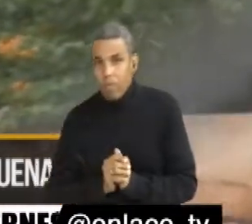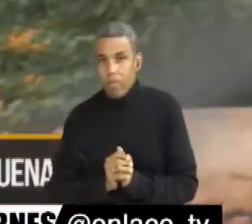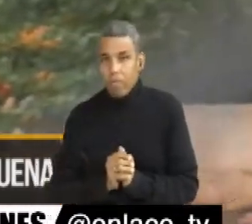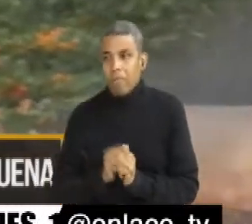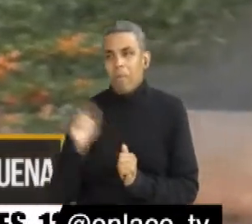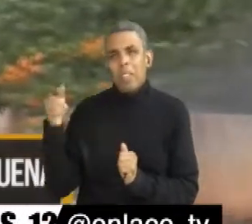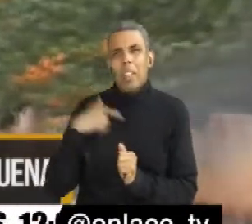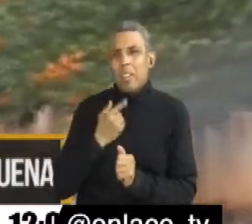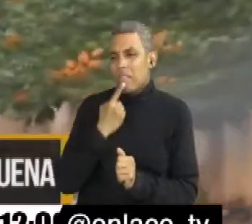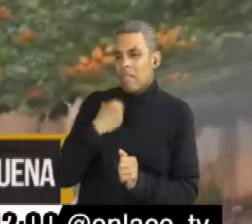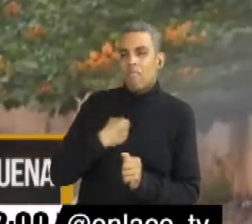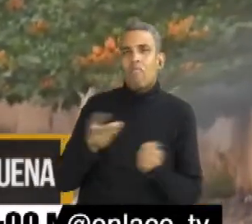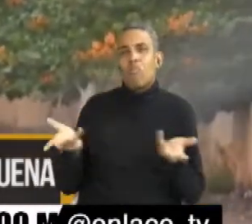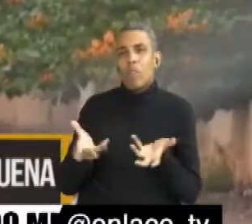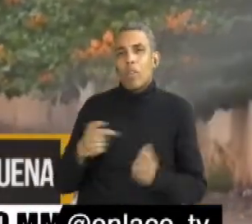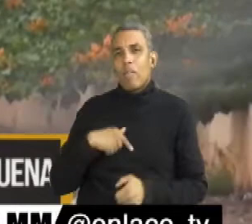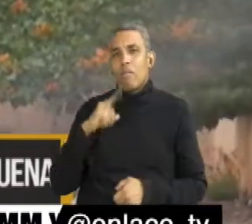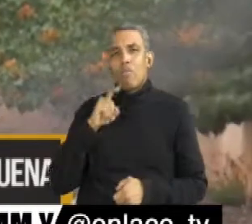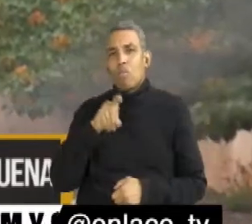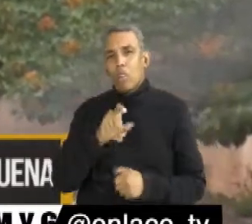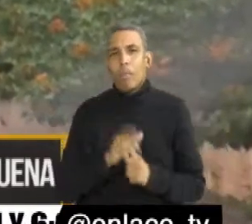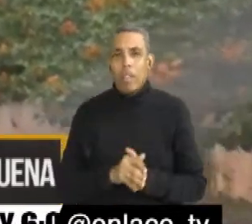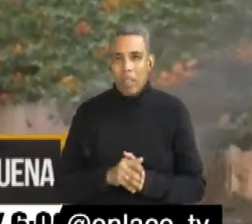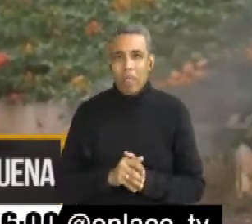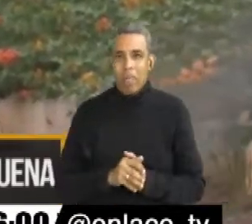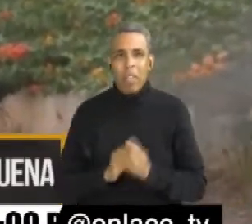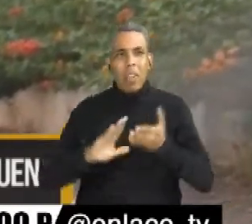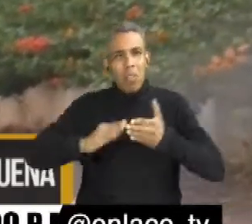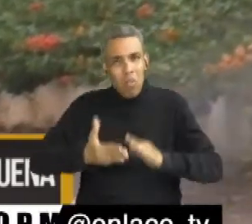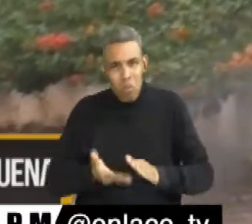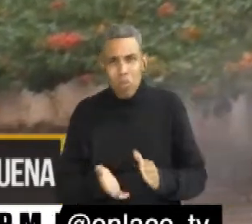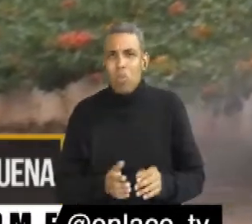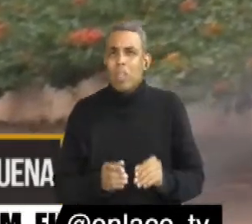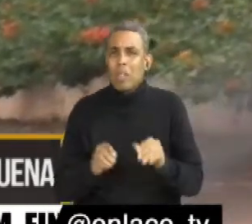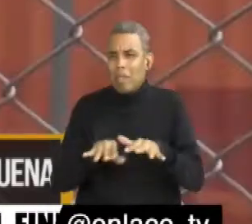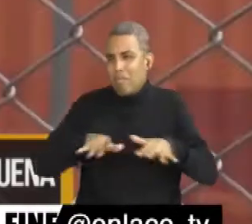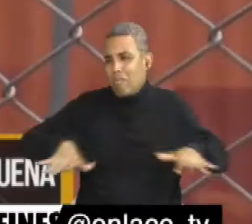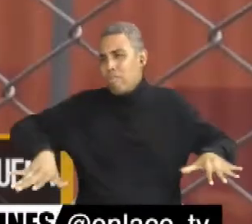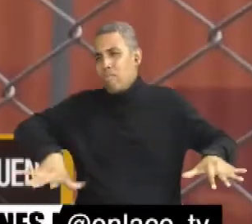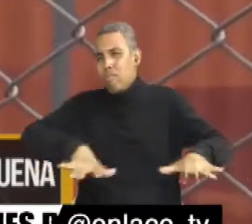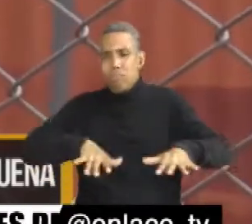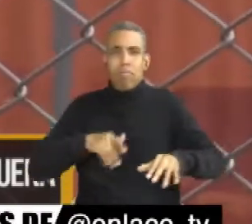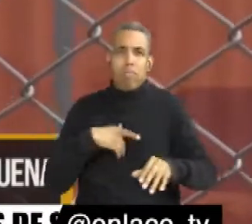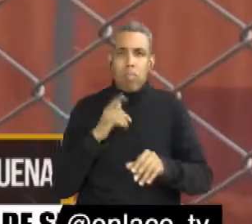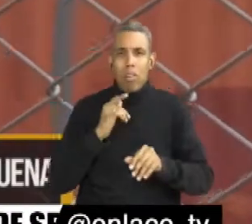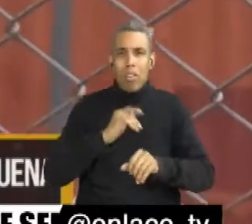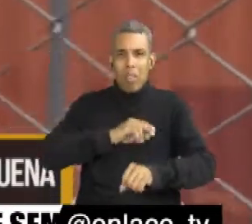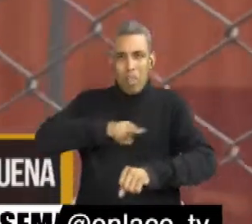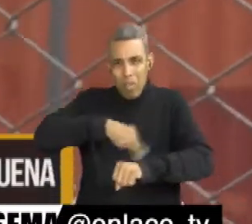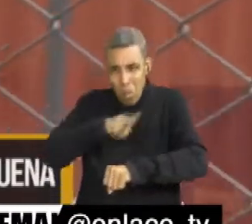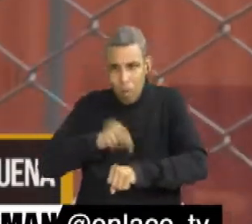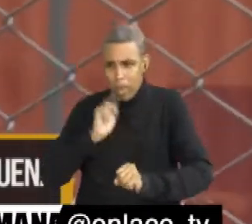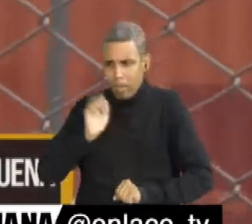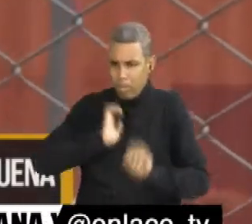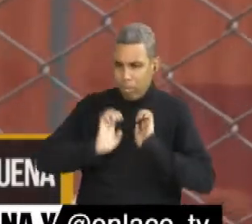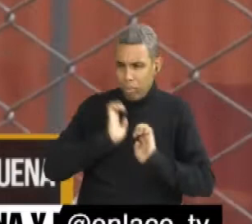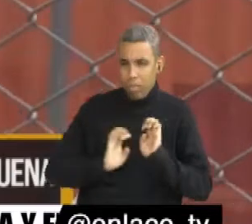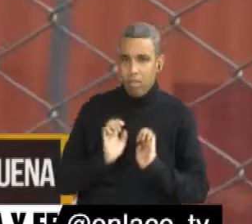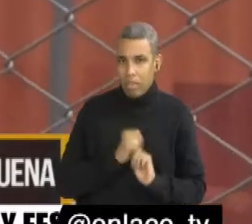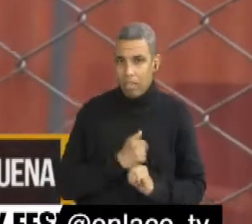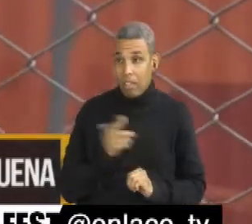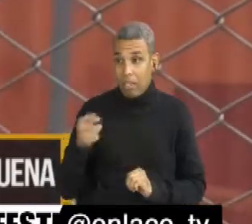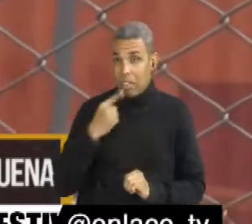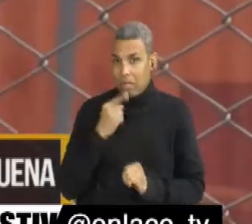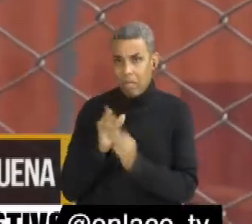tema, ambientalistas y representantes de la comunidad expresaron presuntas irregularidades en la ejecución de recursos, alrededor de